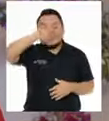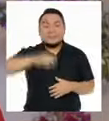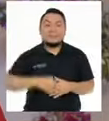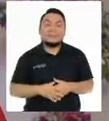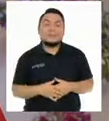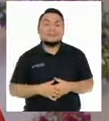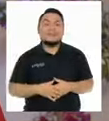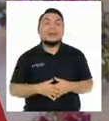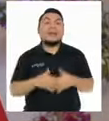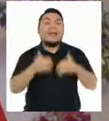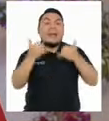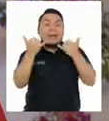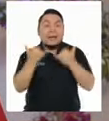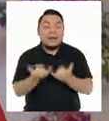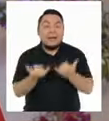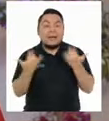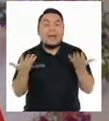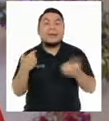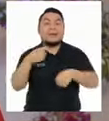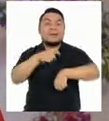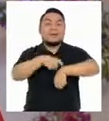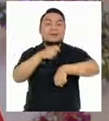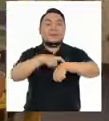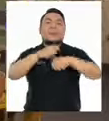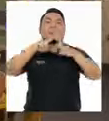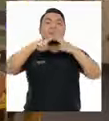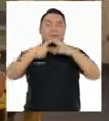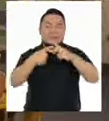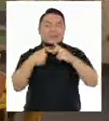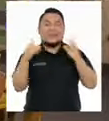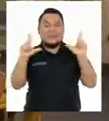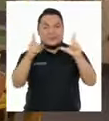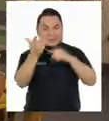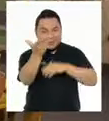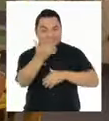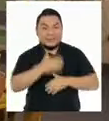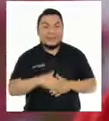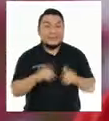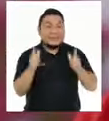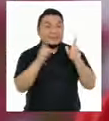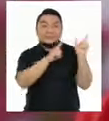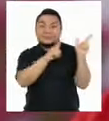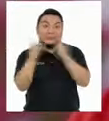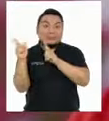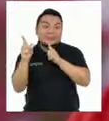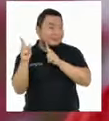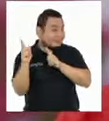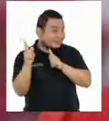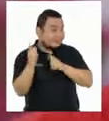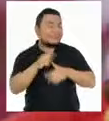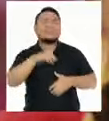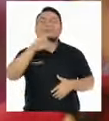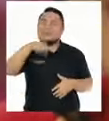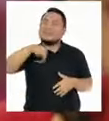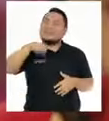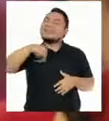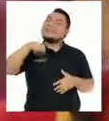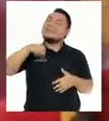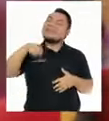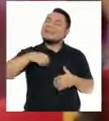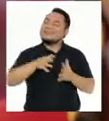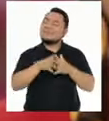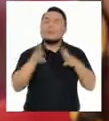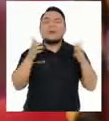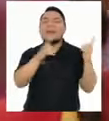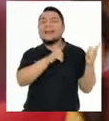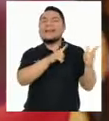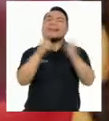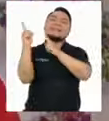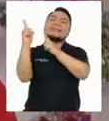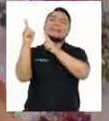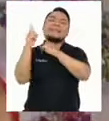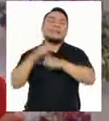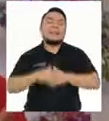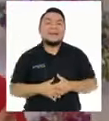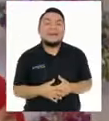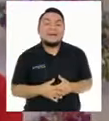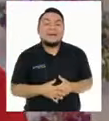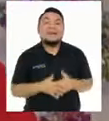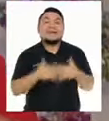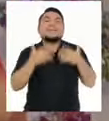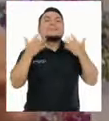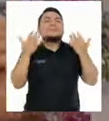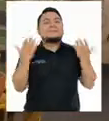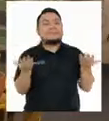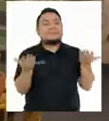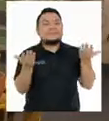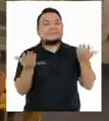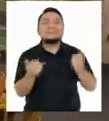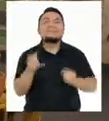Ahora es momento de empezar el programa. ¿Listo? ¡Súper archivo ultra mega recontra lista!